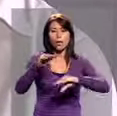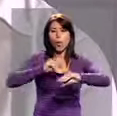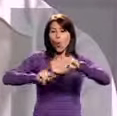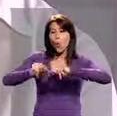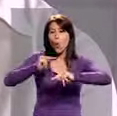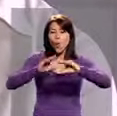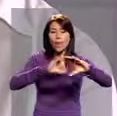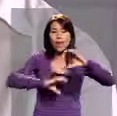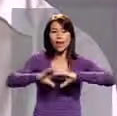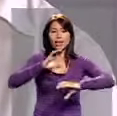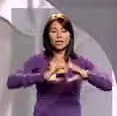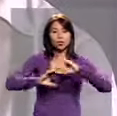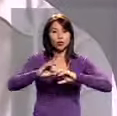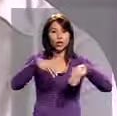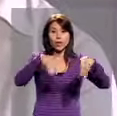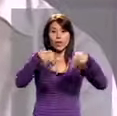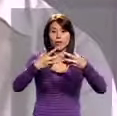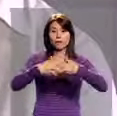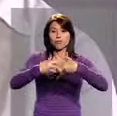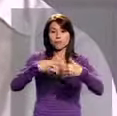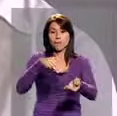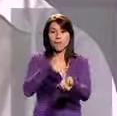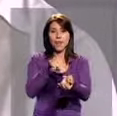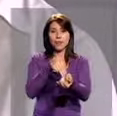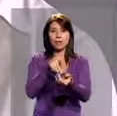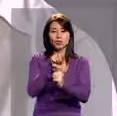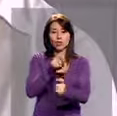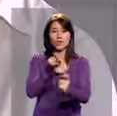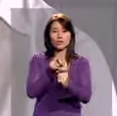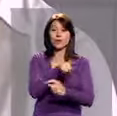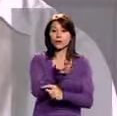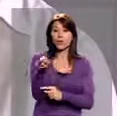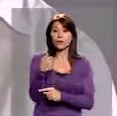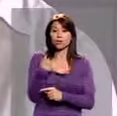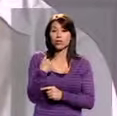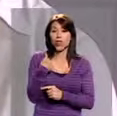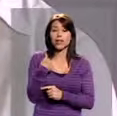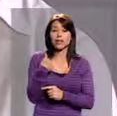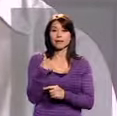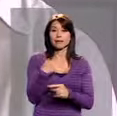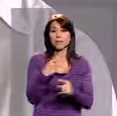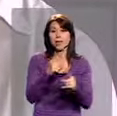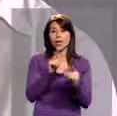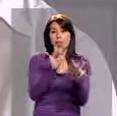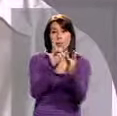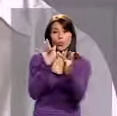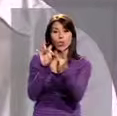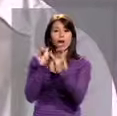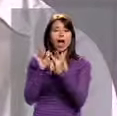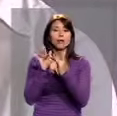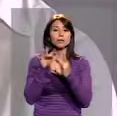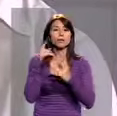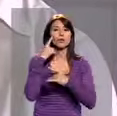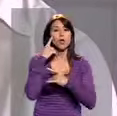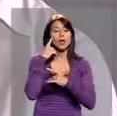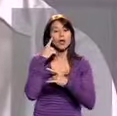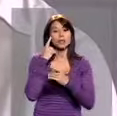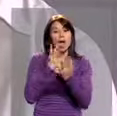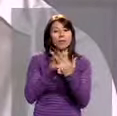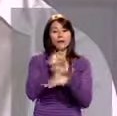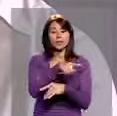de implementos médicos específicos. Ellos tienen sus propios canales de distribución a través de los cuales